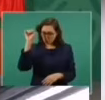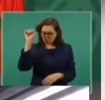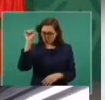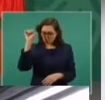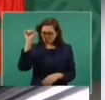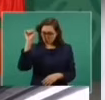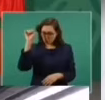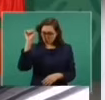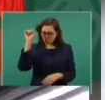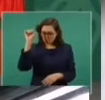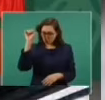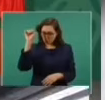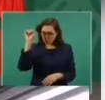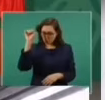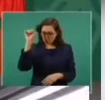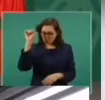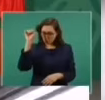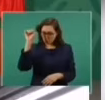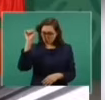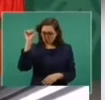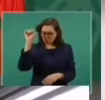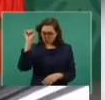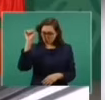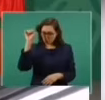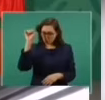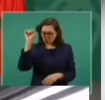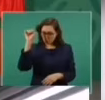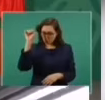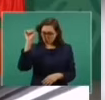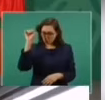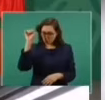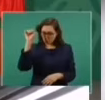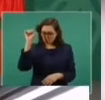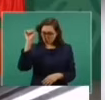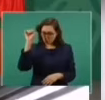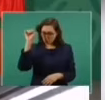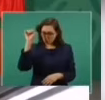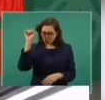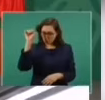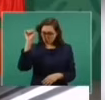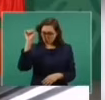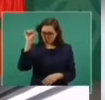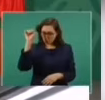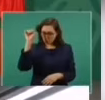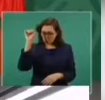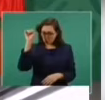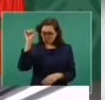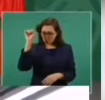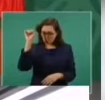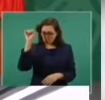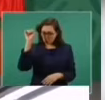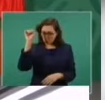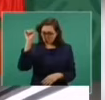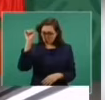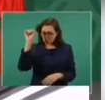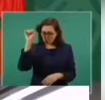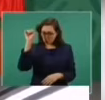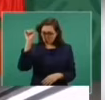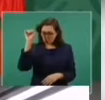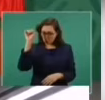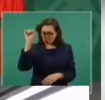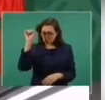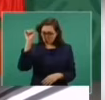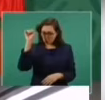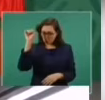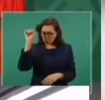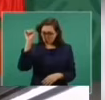van avanzando. Vamos muy bien. Eso es lo que nosotros escribimos. Siempre hemos visto, y ustedes lo pueden constatar en